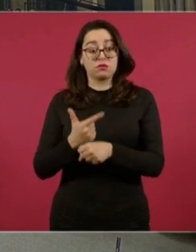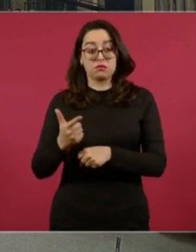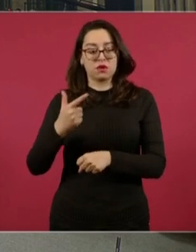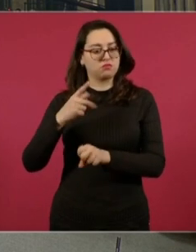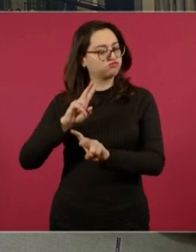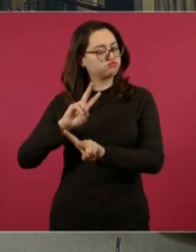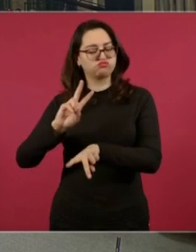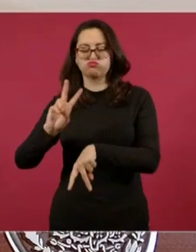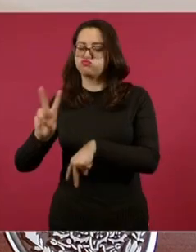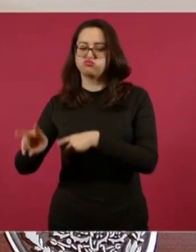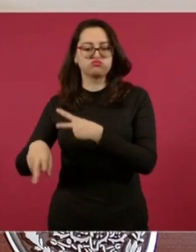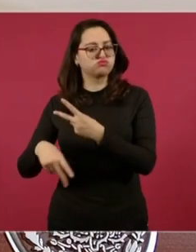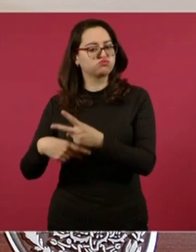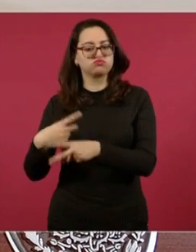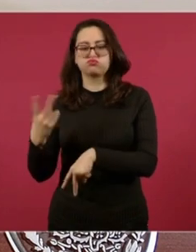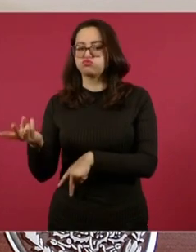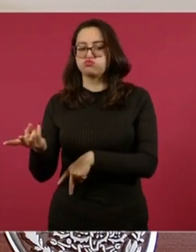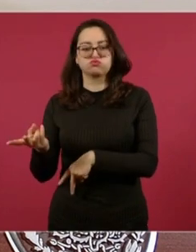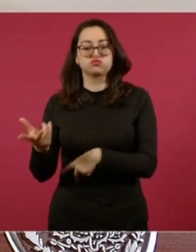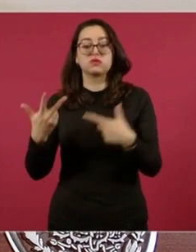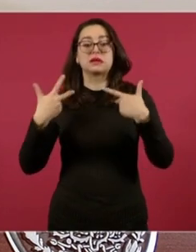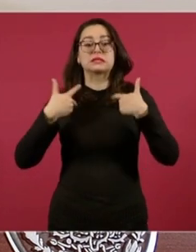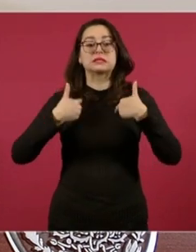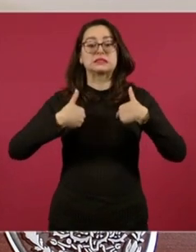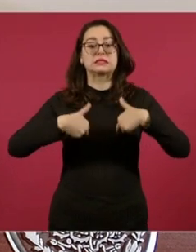Va en nuestra